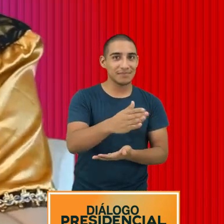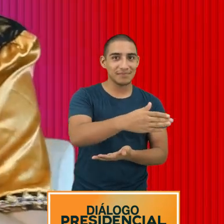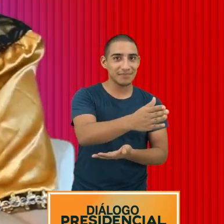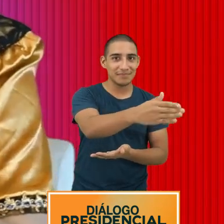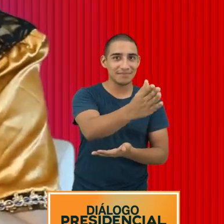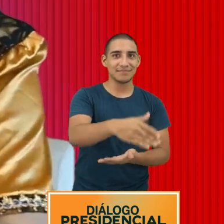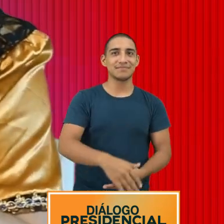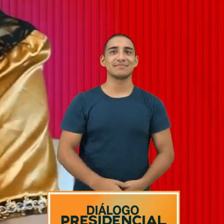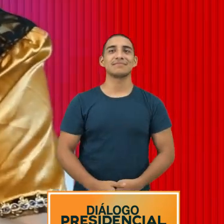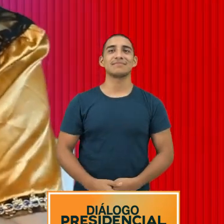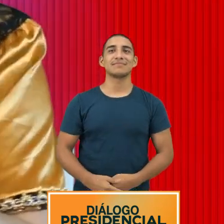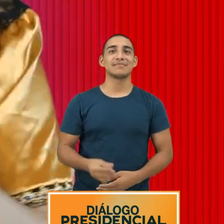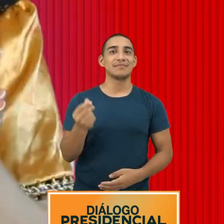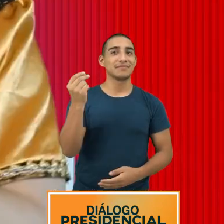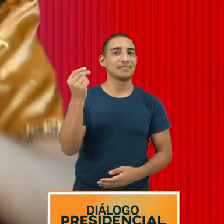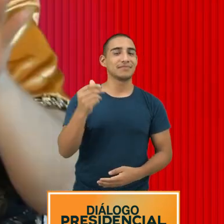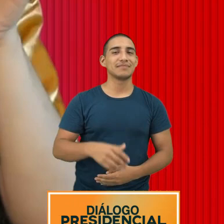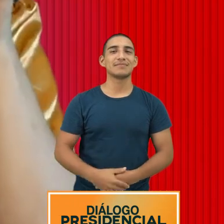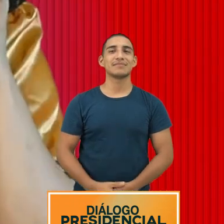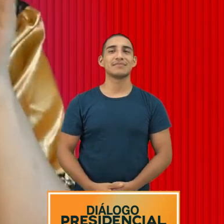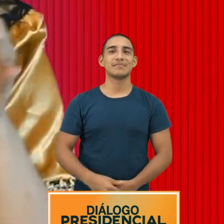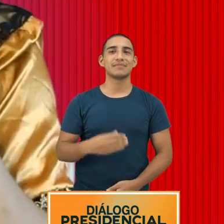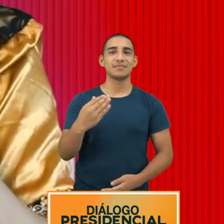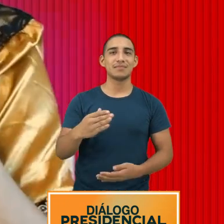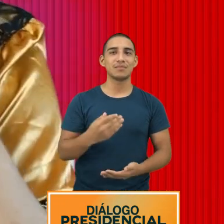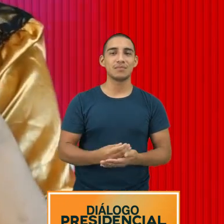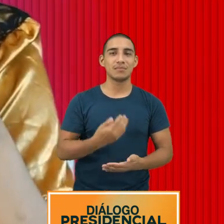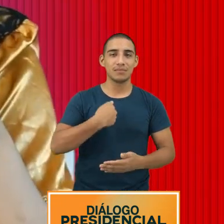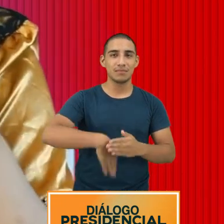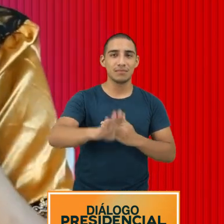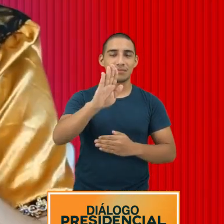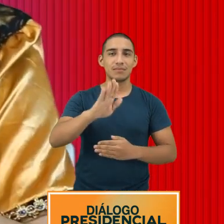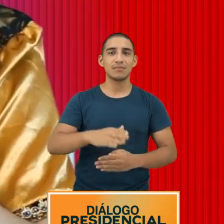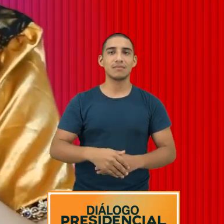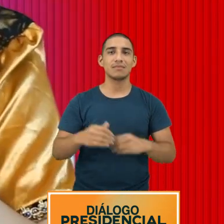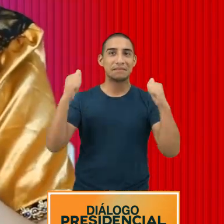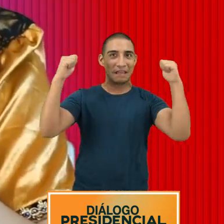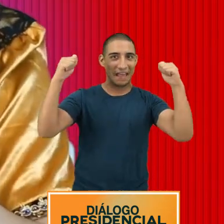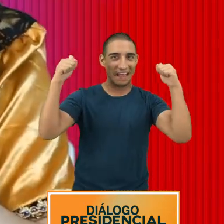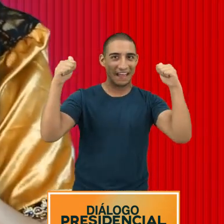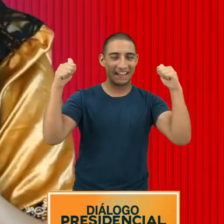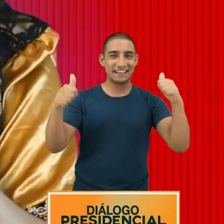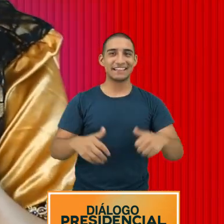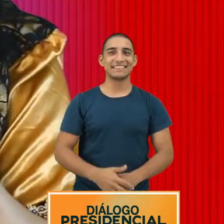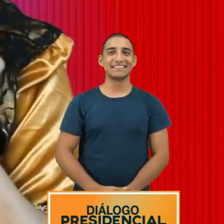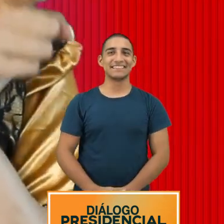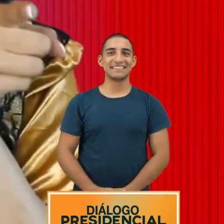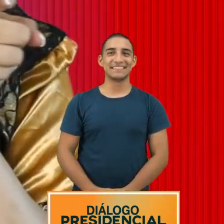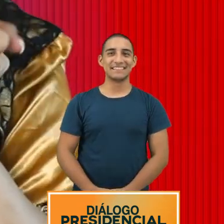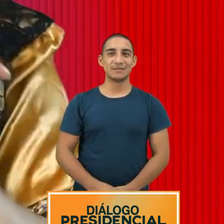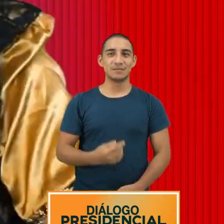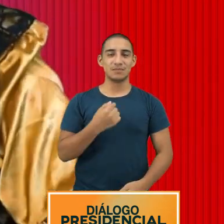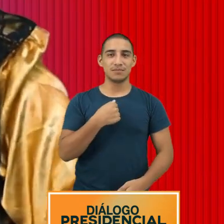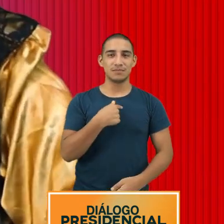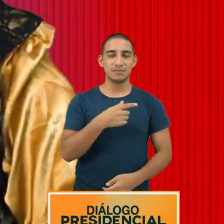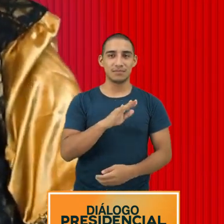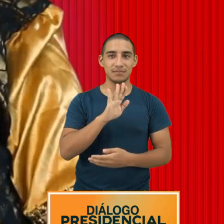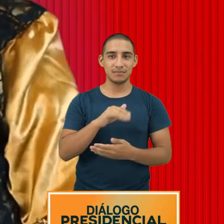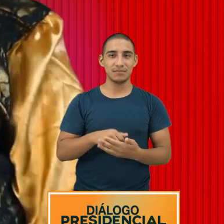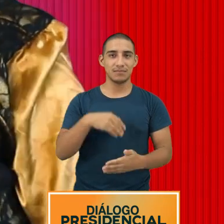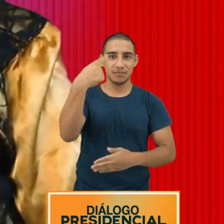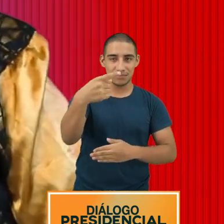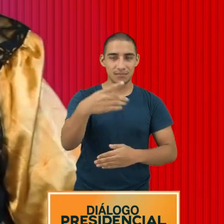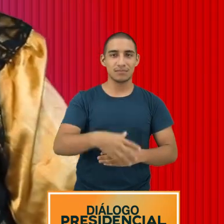con sobreprecio vamos a eliminar los impuestos la salvaguardia yo voy a eliminar el IVA por el